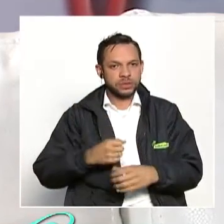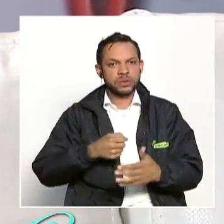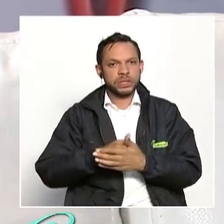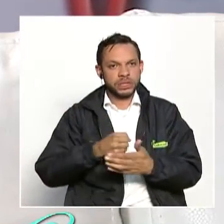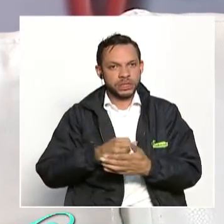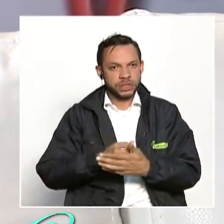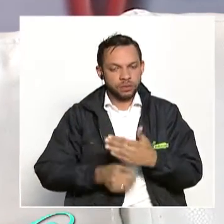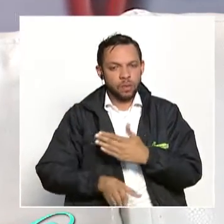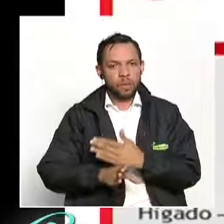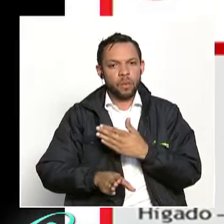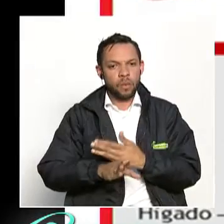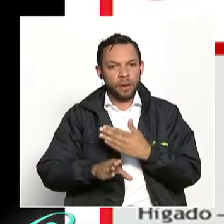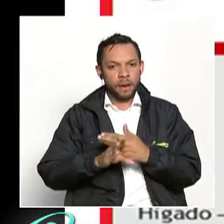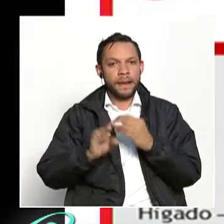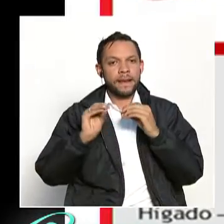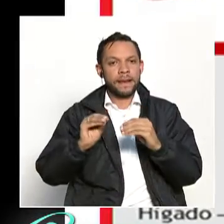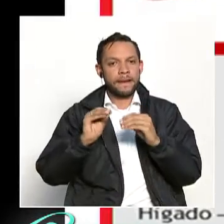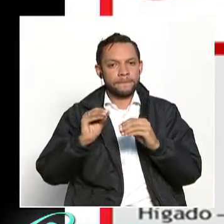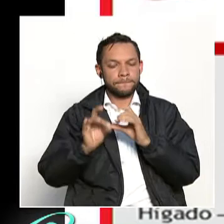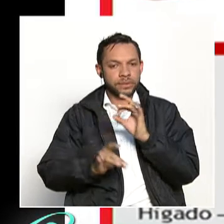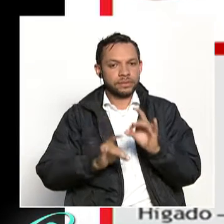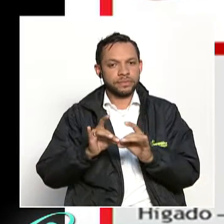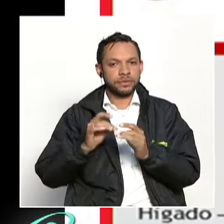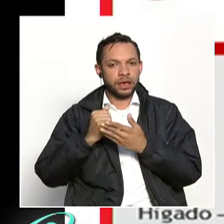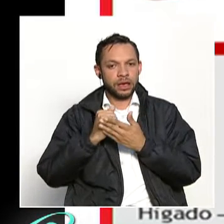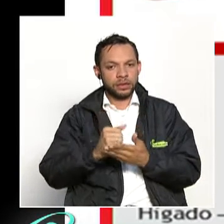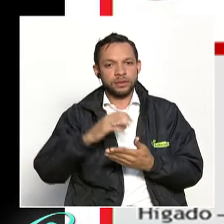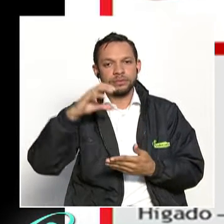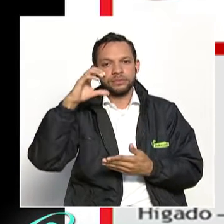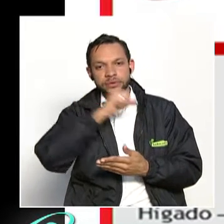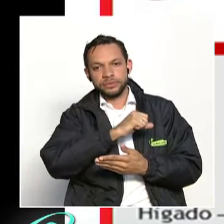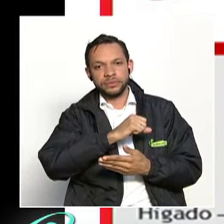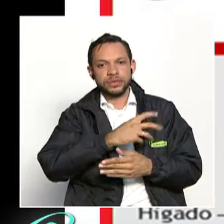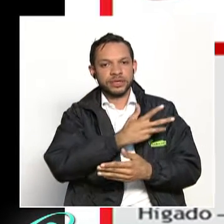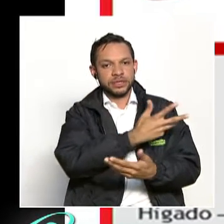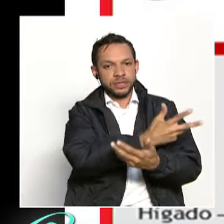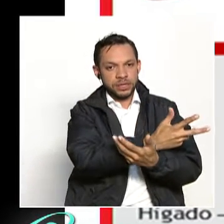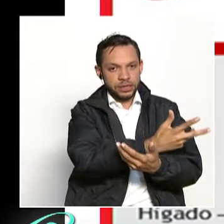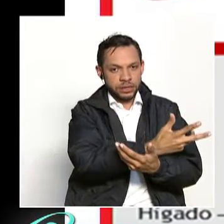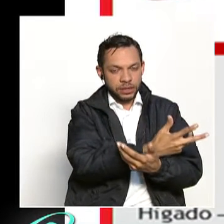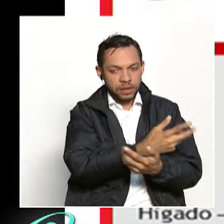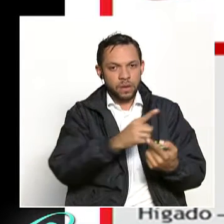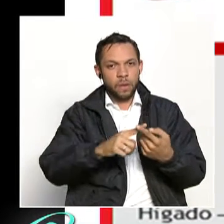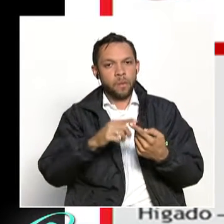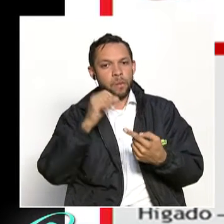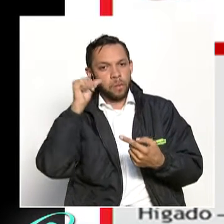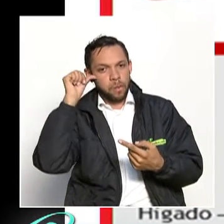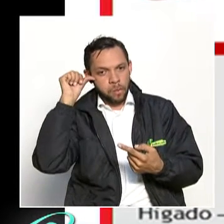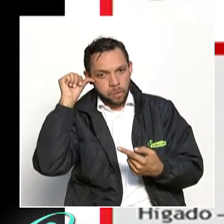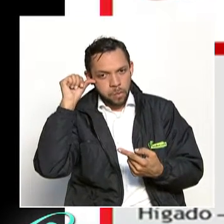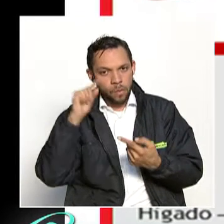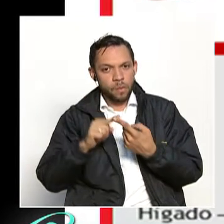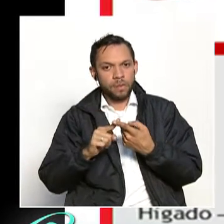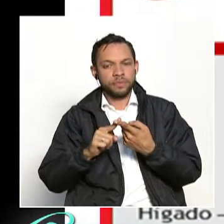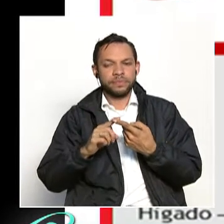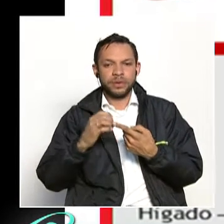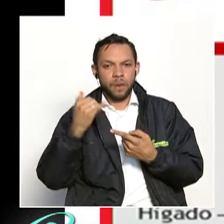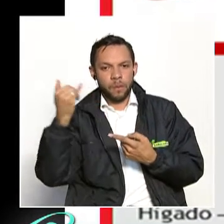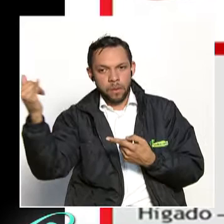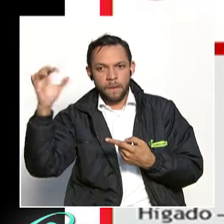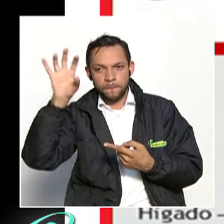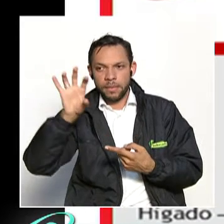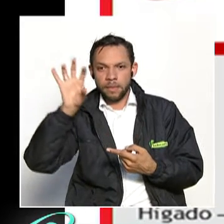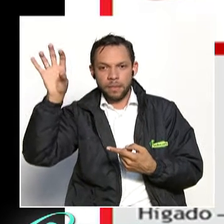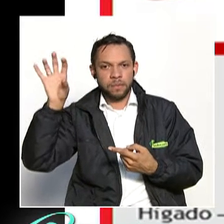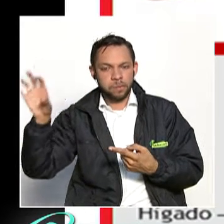siendo vigentes, son válidas, y sobre todo la ciencia occidental de este siglo, del